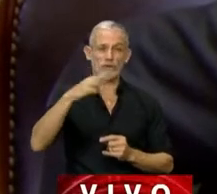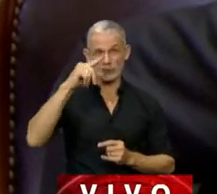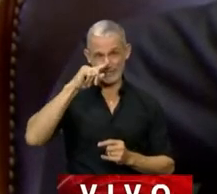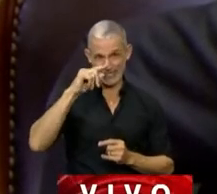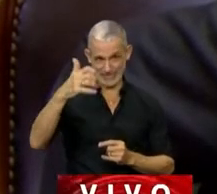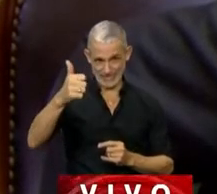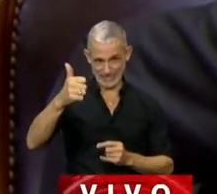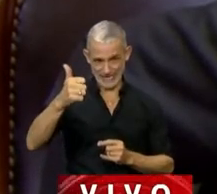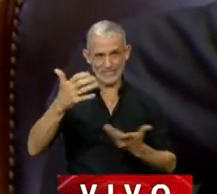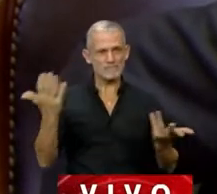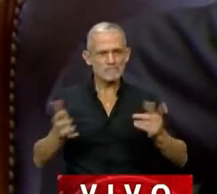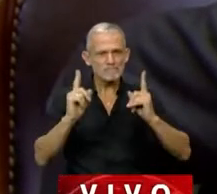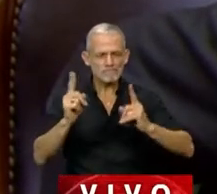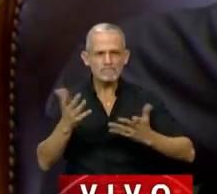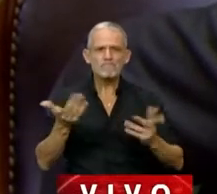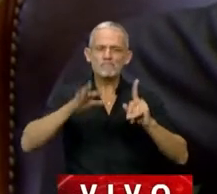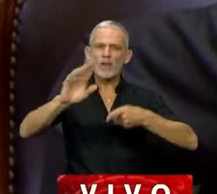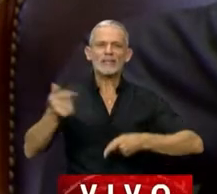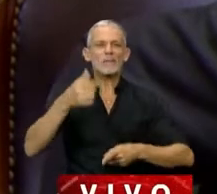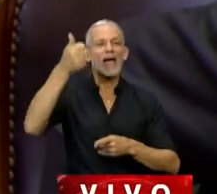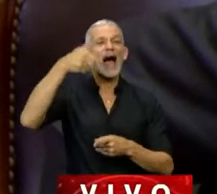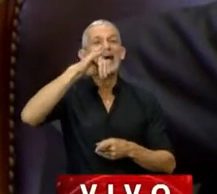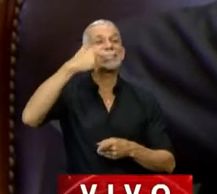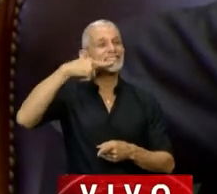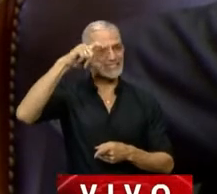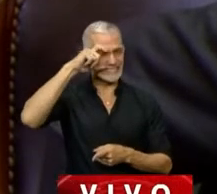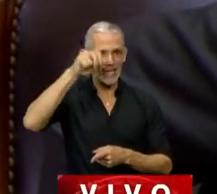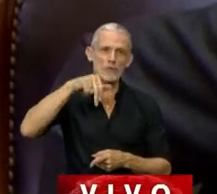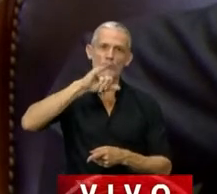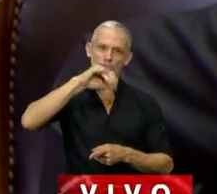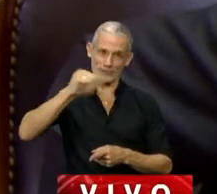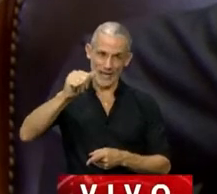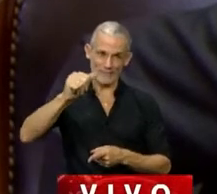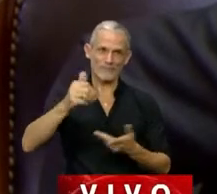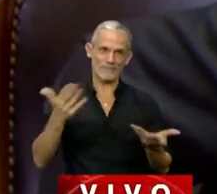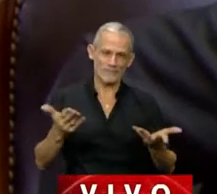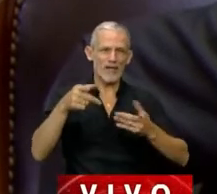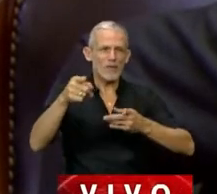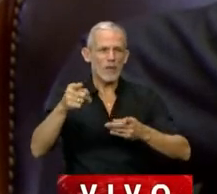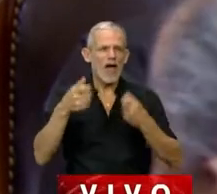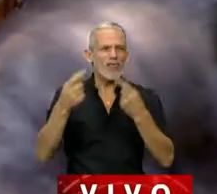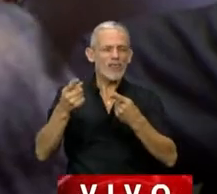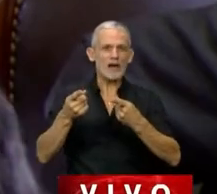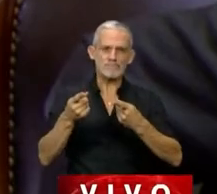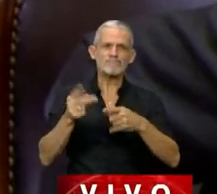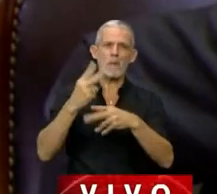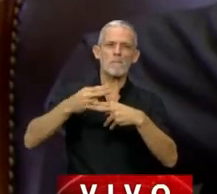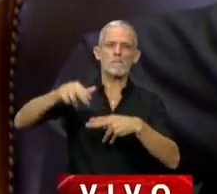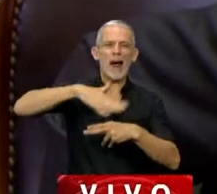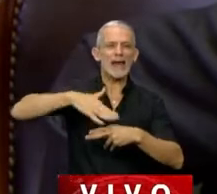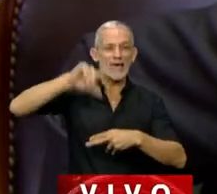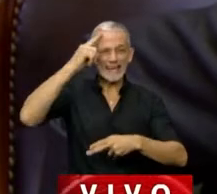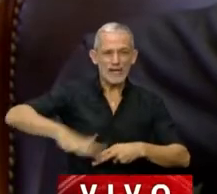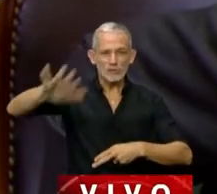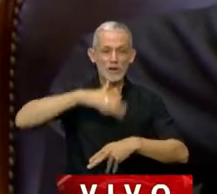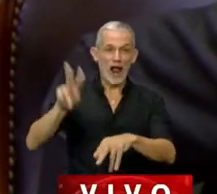5.476. En el mismo sentido que Ancenusa, lo que estamos haciendo es darle condición de parque y